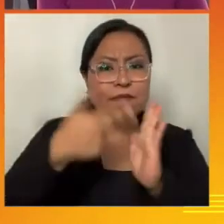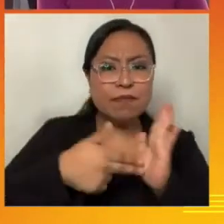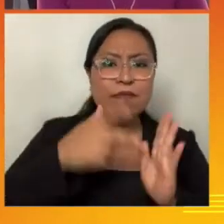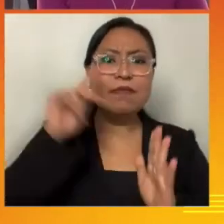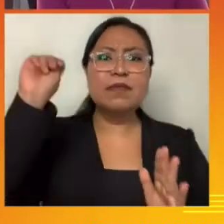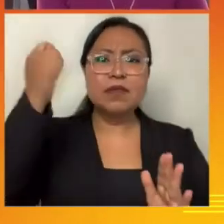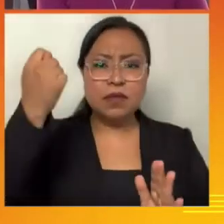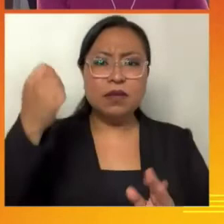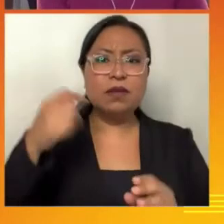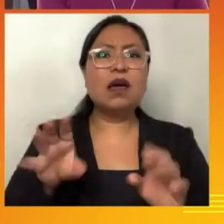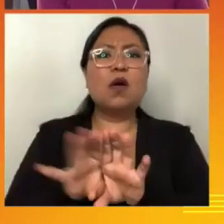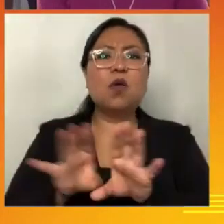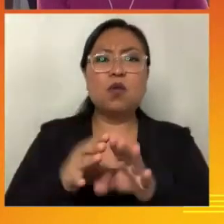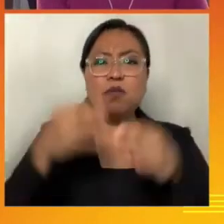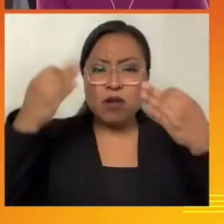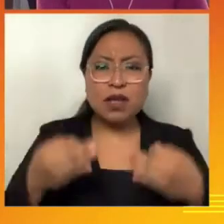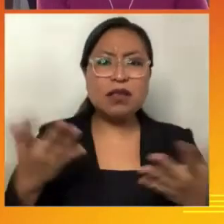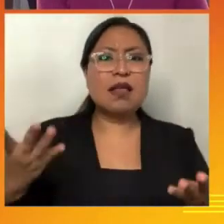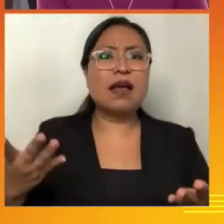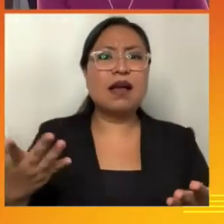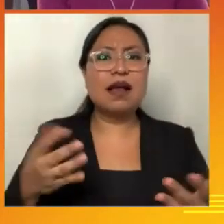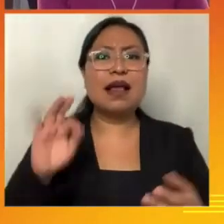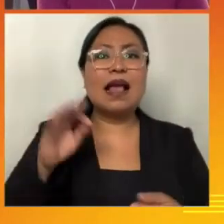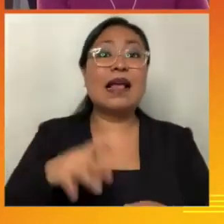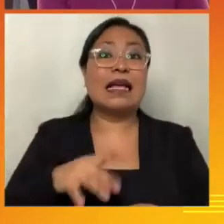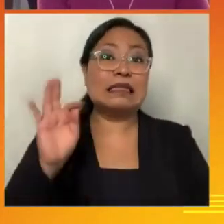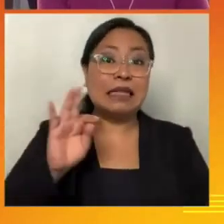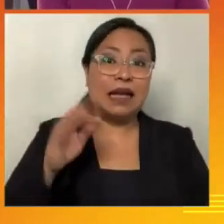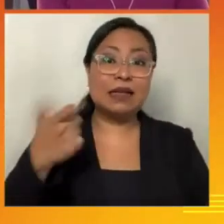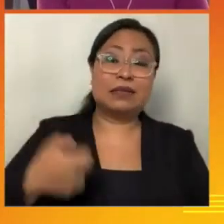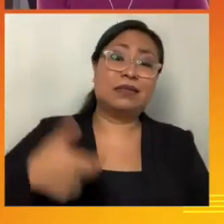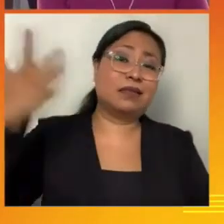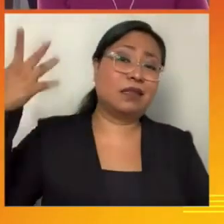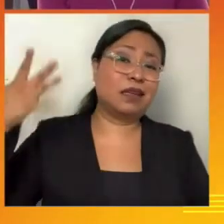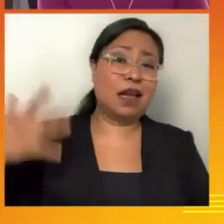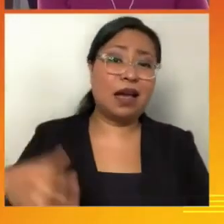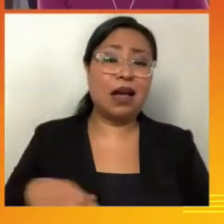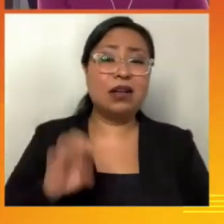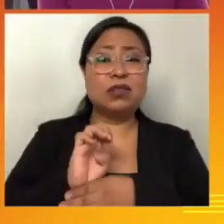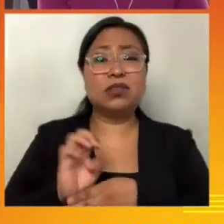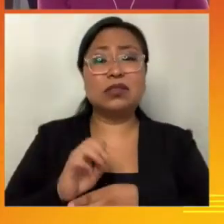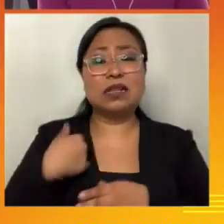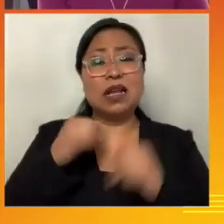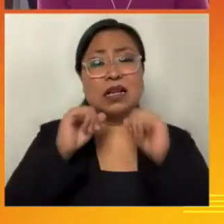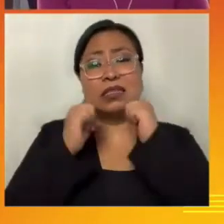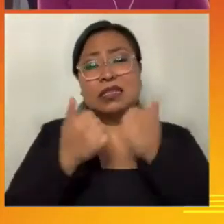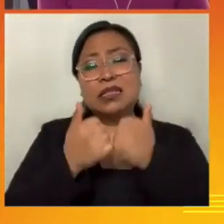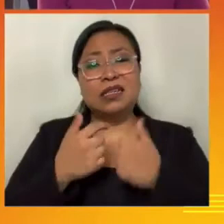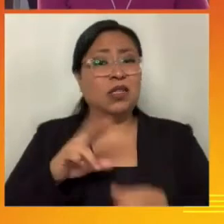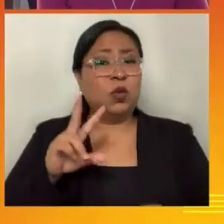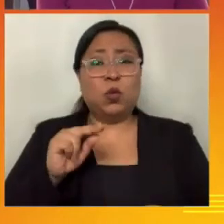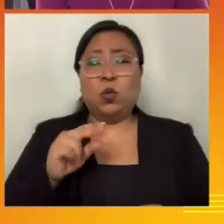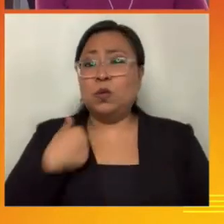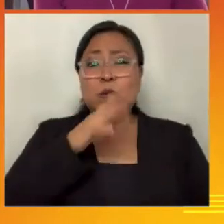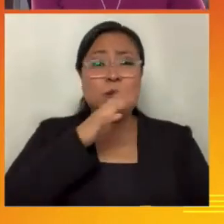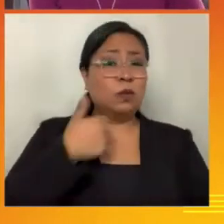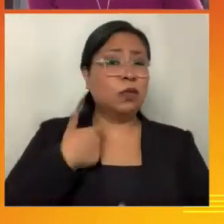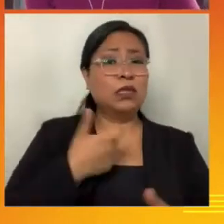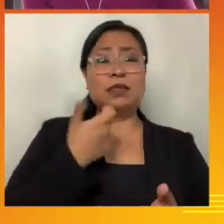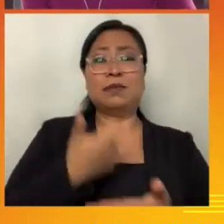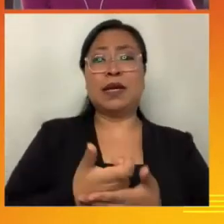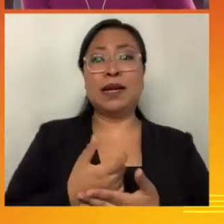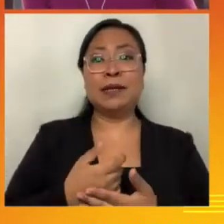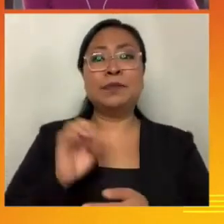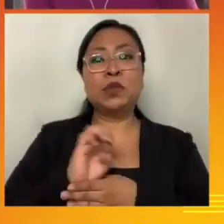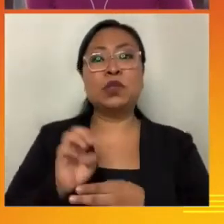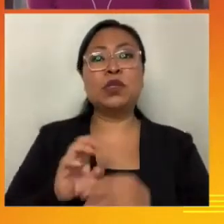original y todo esto, pues tiene altos costos para las organizaciones y para pues nosotros, ¿no? Para